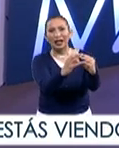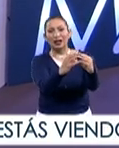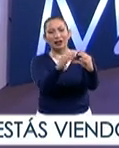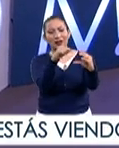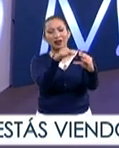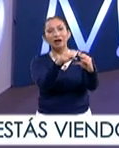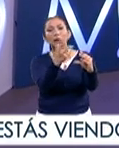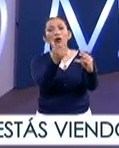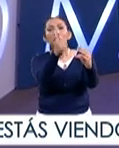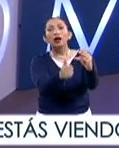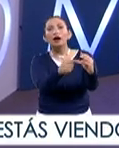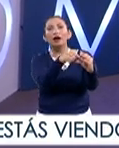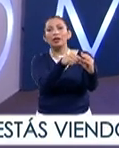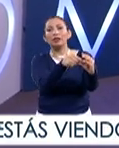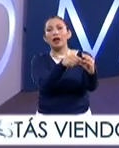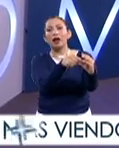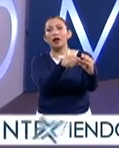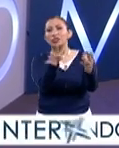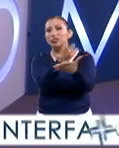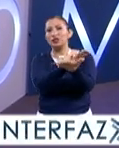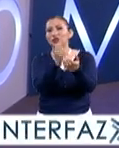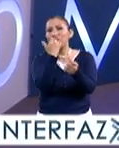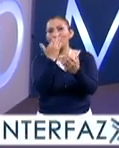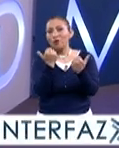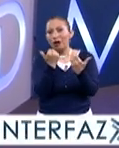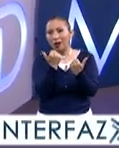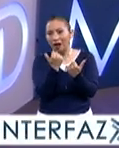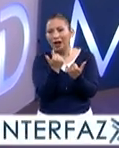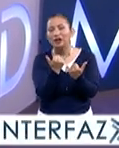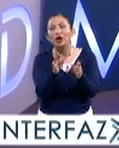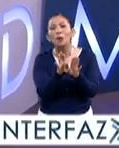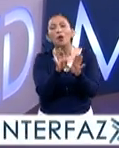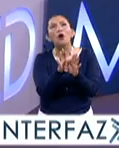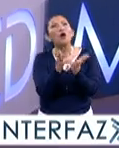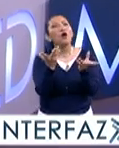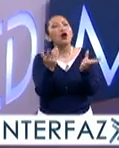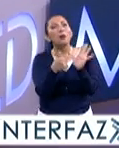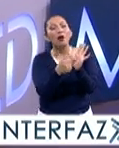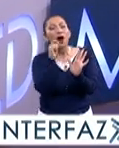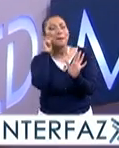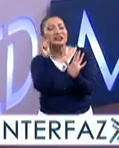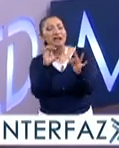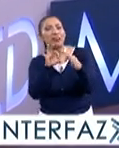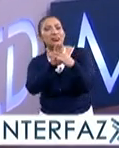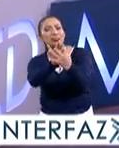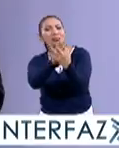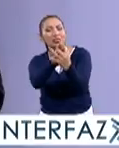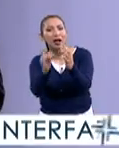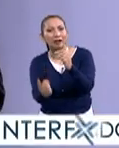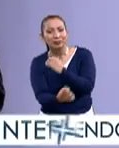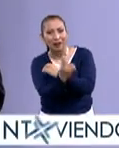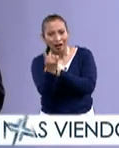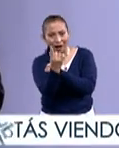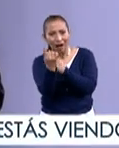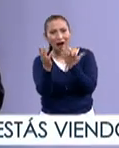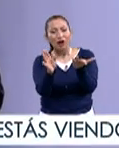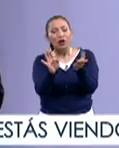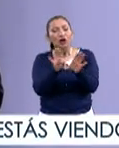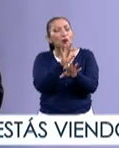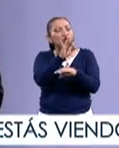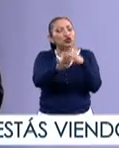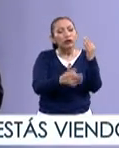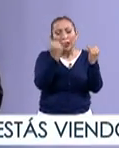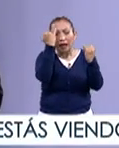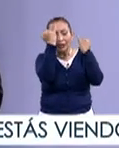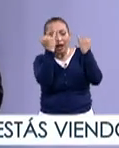alguna forma es como plantear una amistad eterna. O sea, hay toda